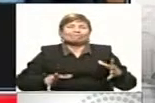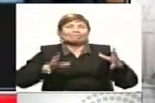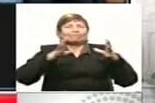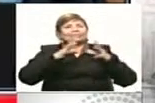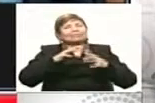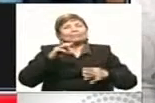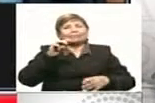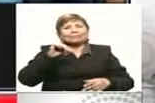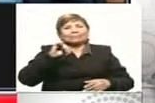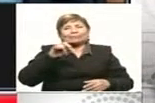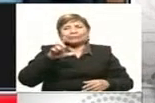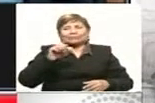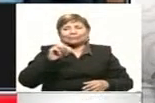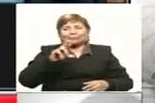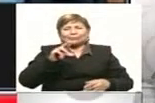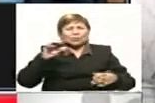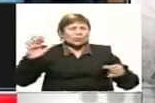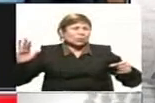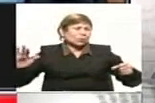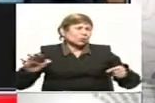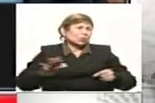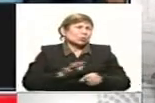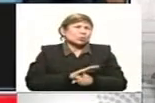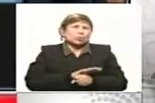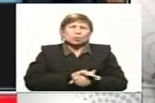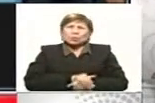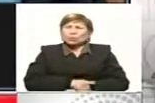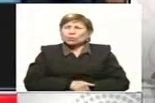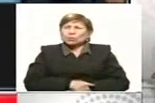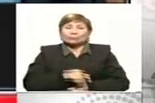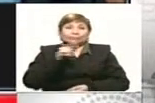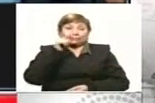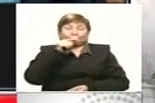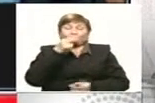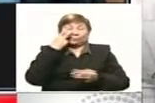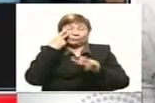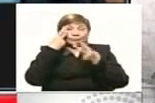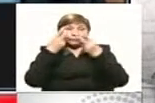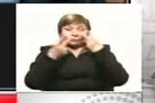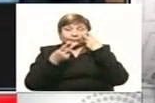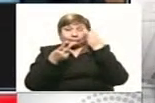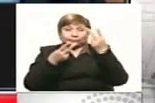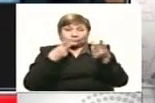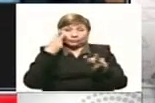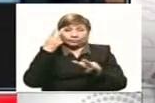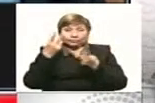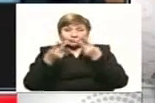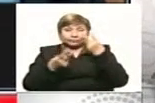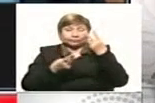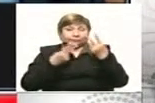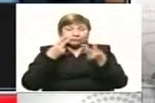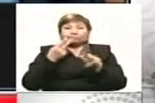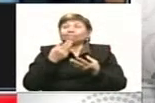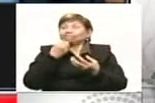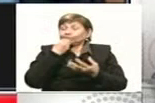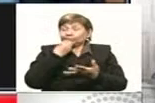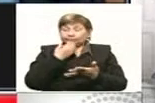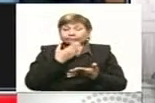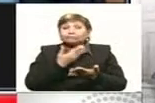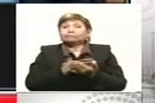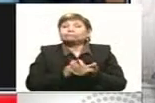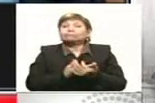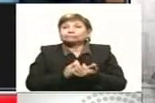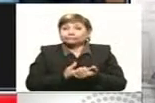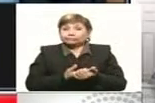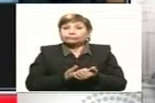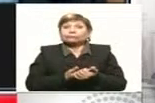está colapsado. Creo que con su visita sería una gran oportunidad